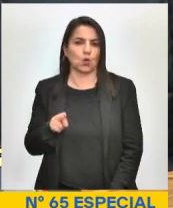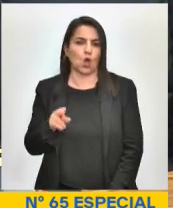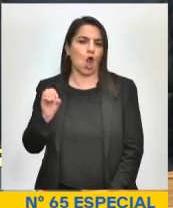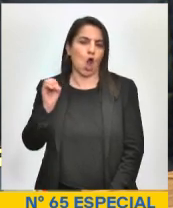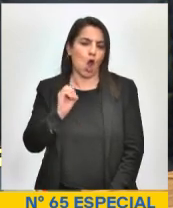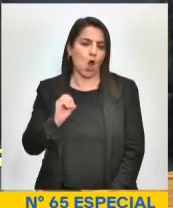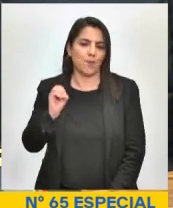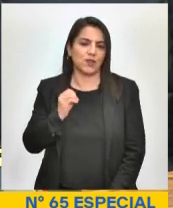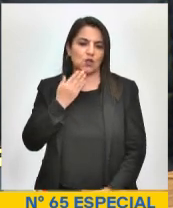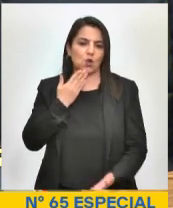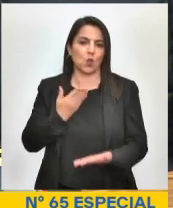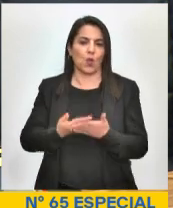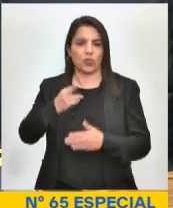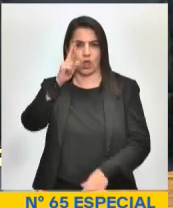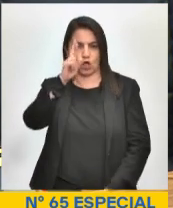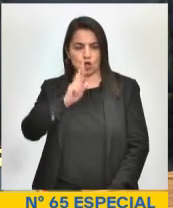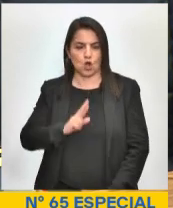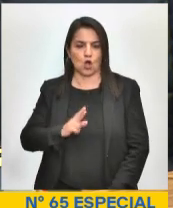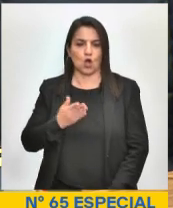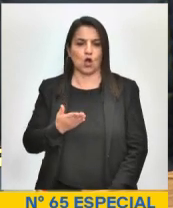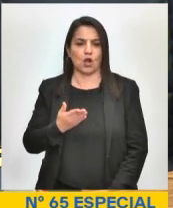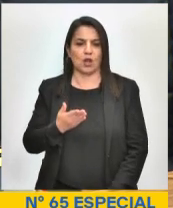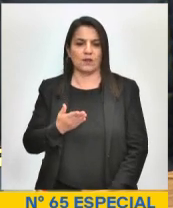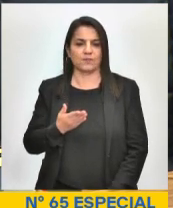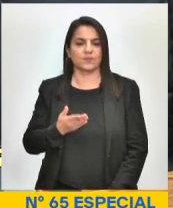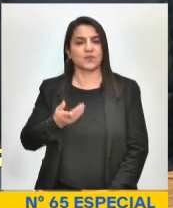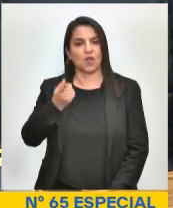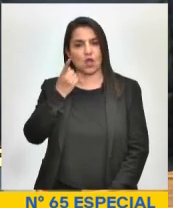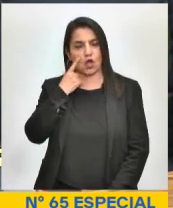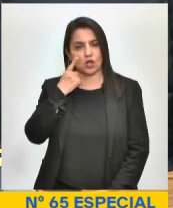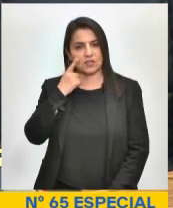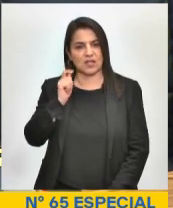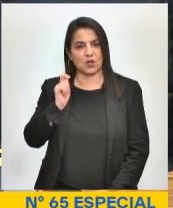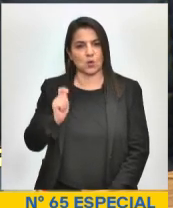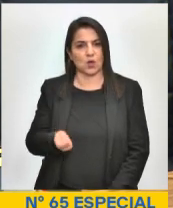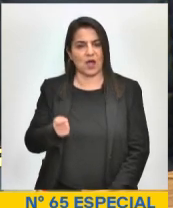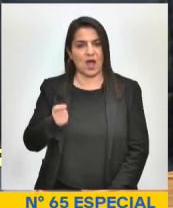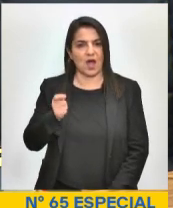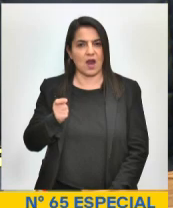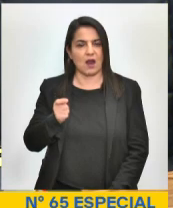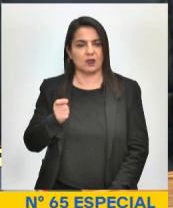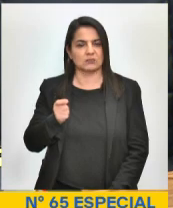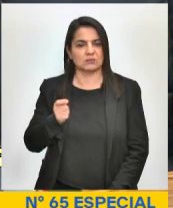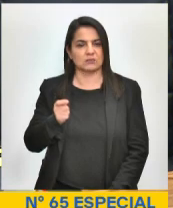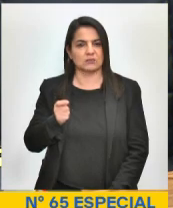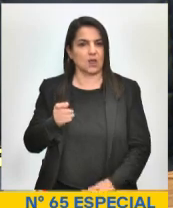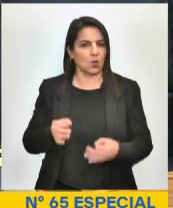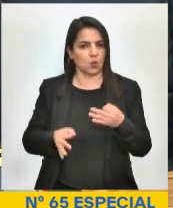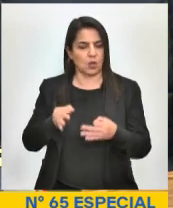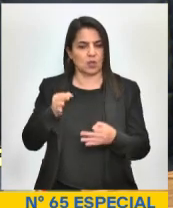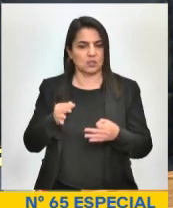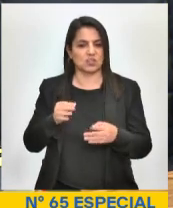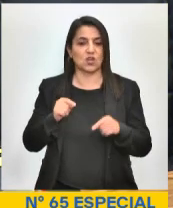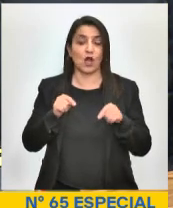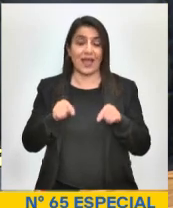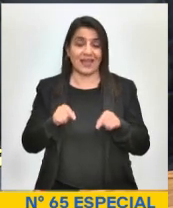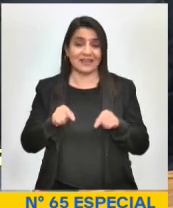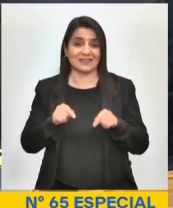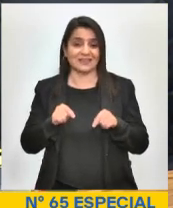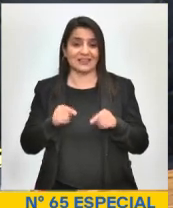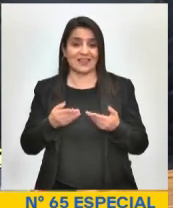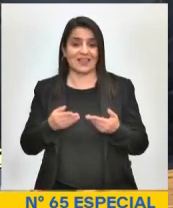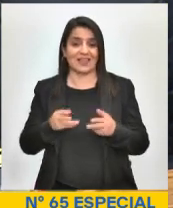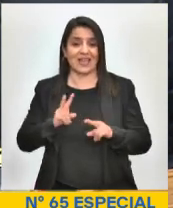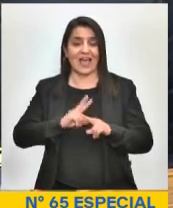en el ejercicio de su deber de conocer, juzgar y fallar. Eso no es el juicio que va a